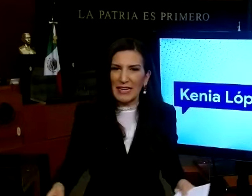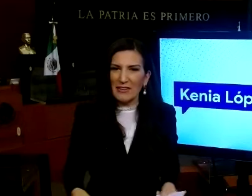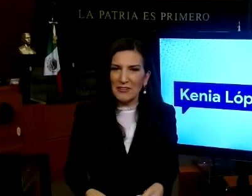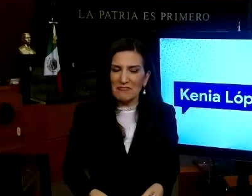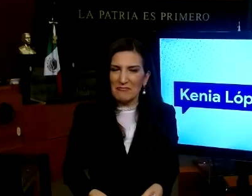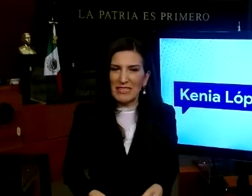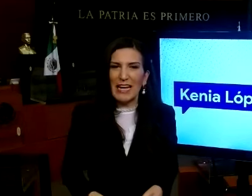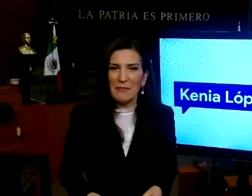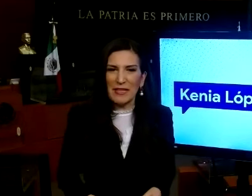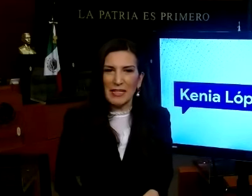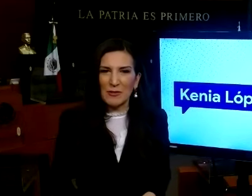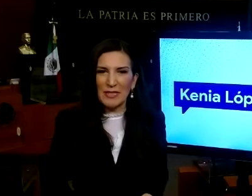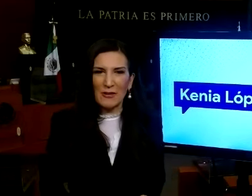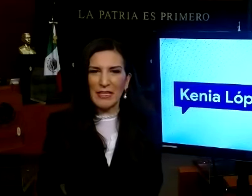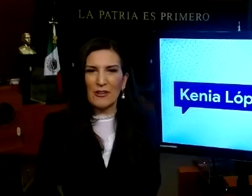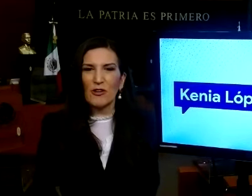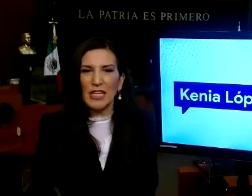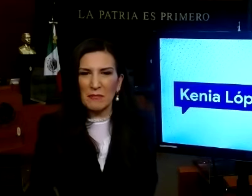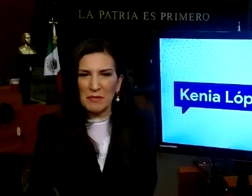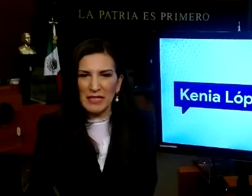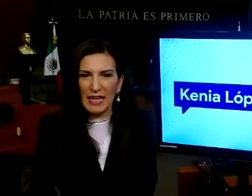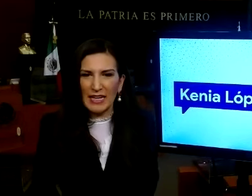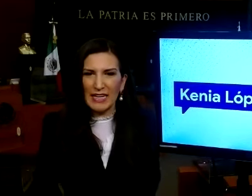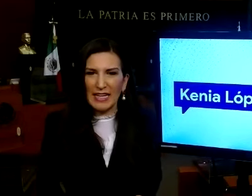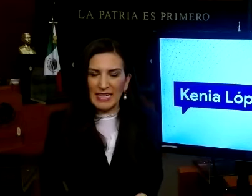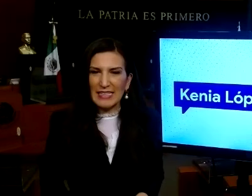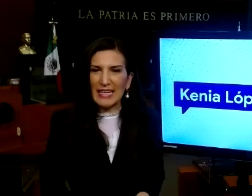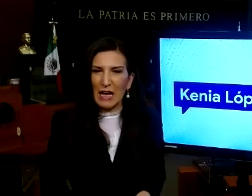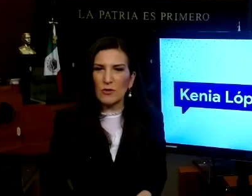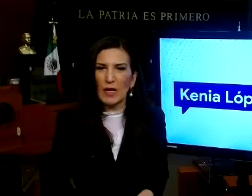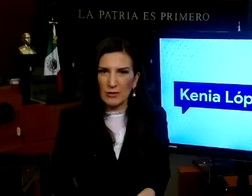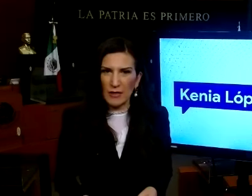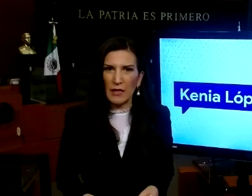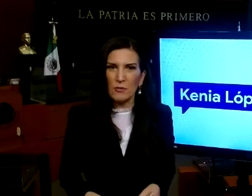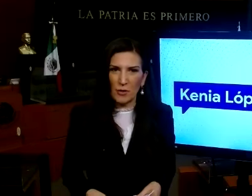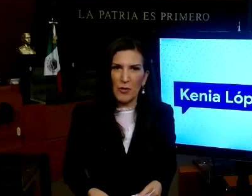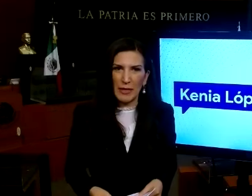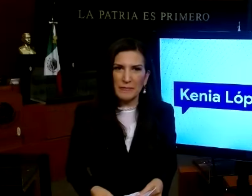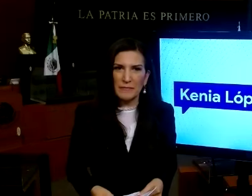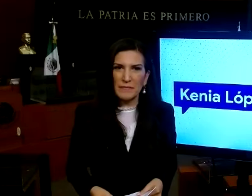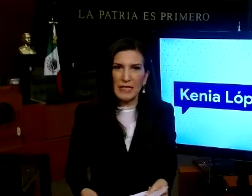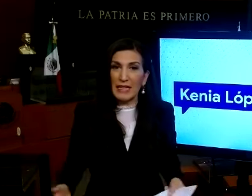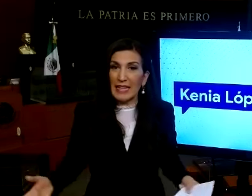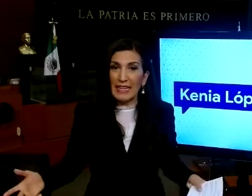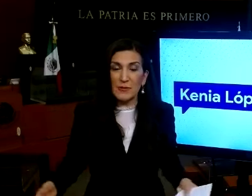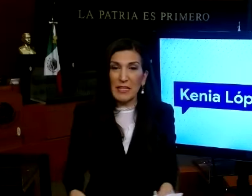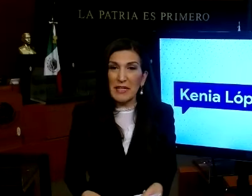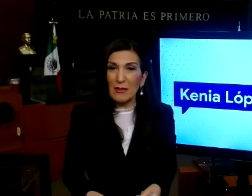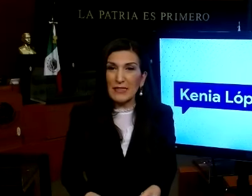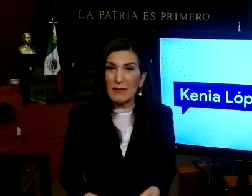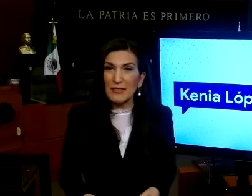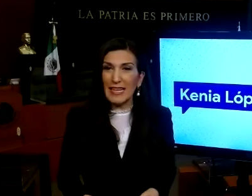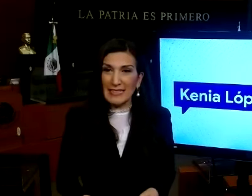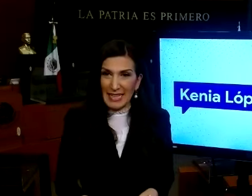los capitalinos claramente han demostrado que no quieren vivir ya en este caos ocasionado por Morena. En la